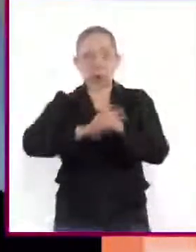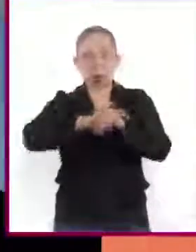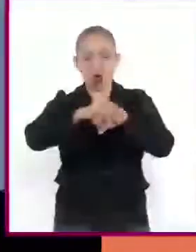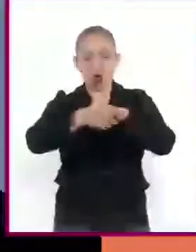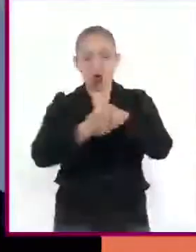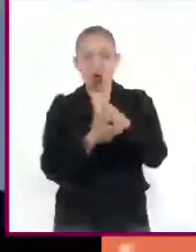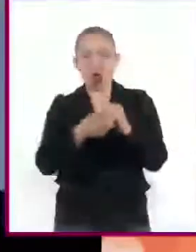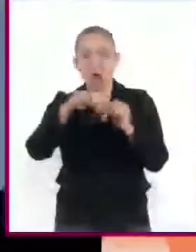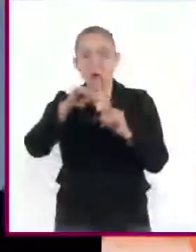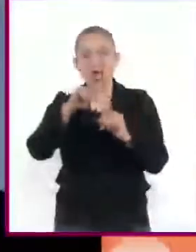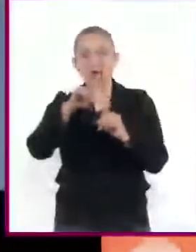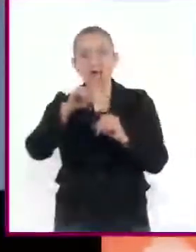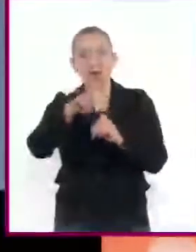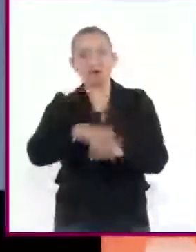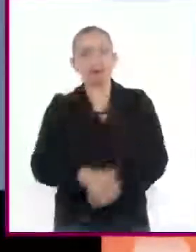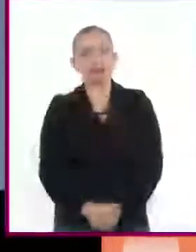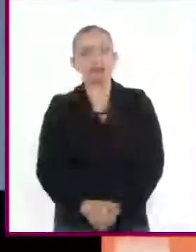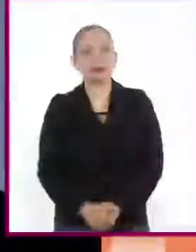metal.